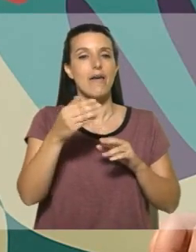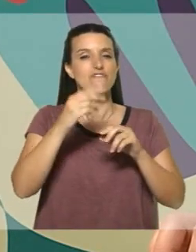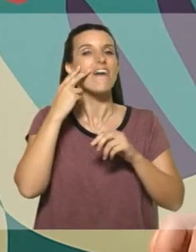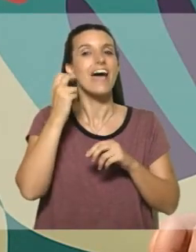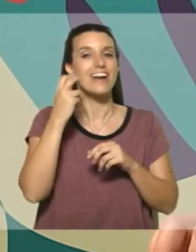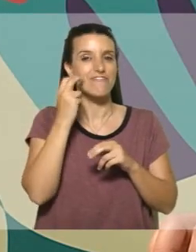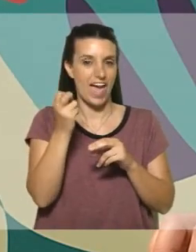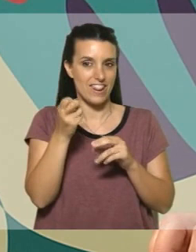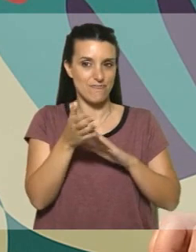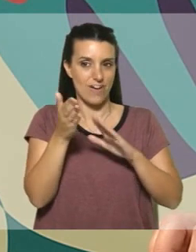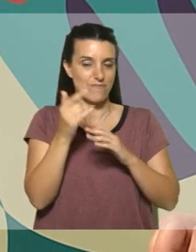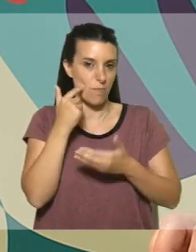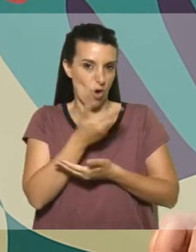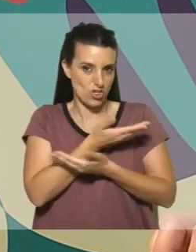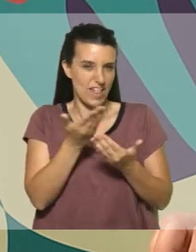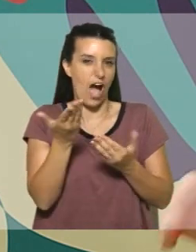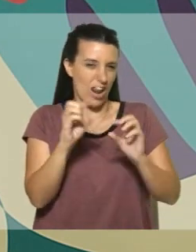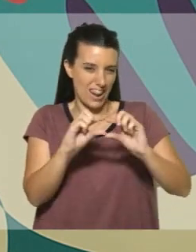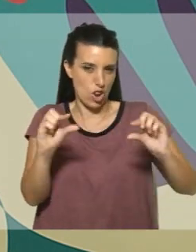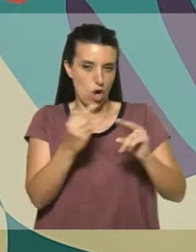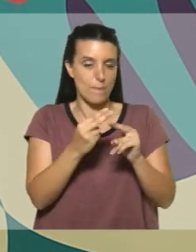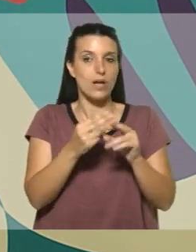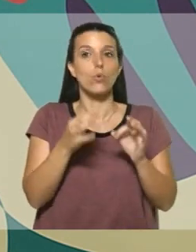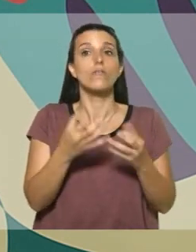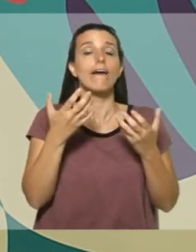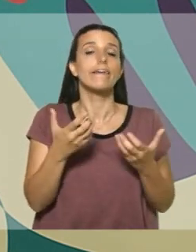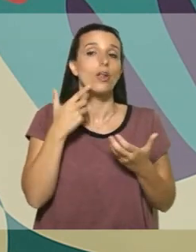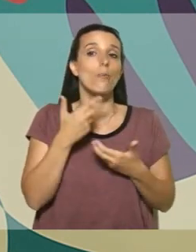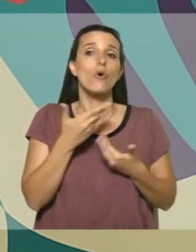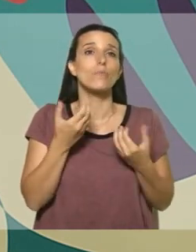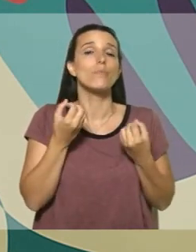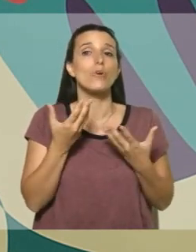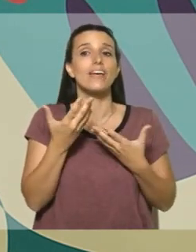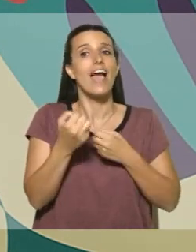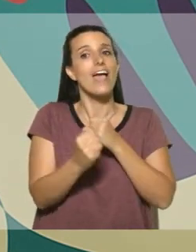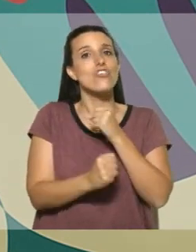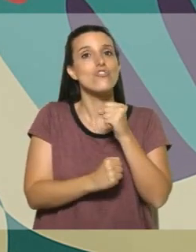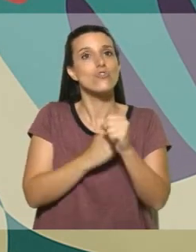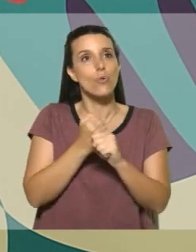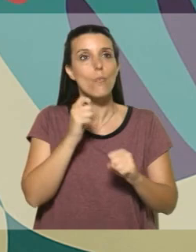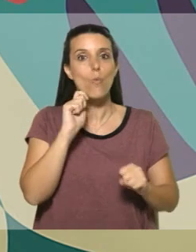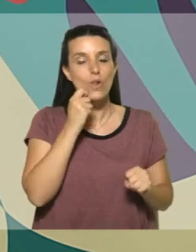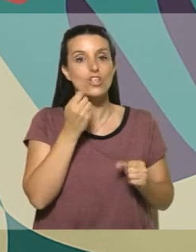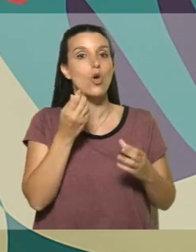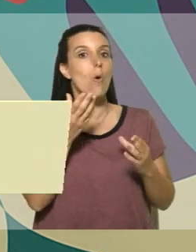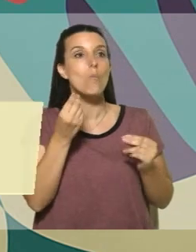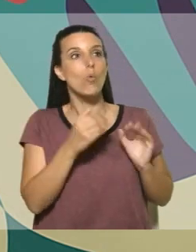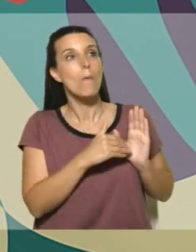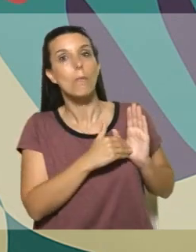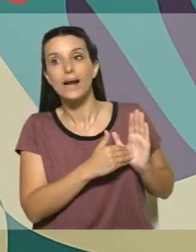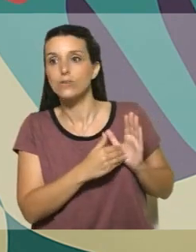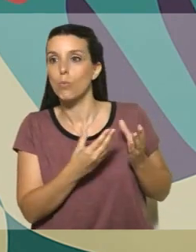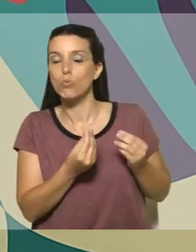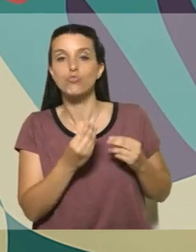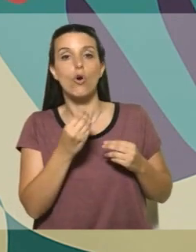banda completa. Es un show que estamos muy entusiasmados de hacer porque fue un año que estuvo muy bueno, de muchas presentaciones. Estuvimos tocando, ahora